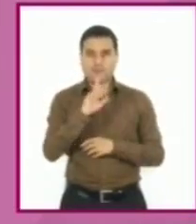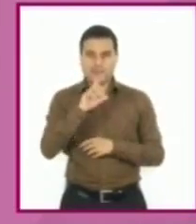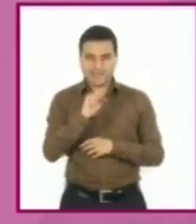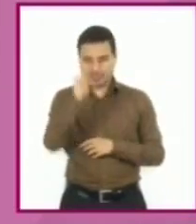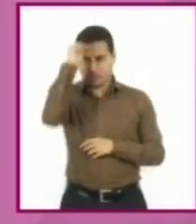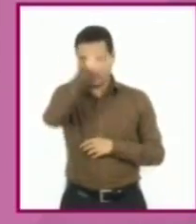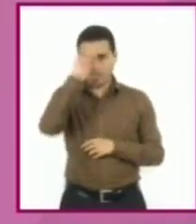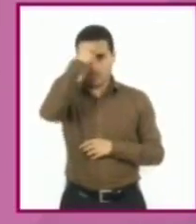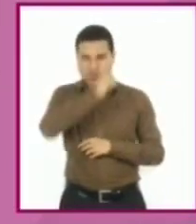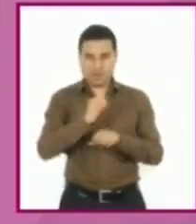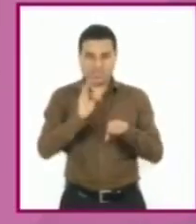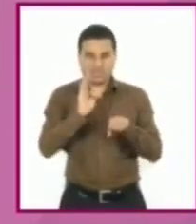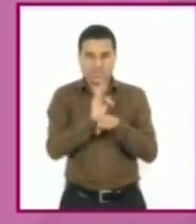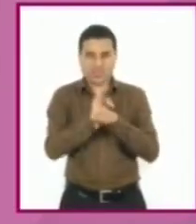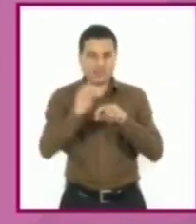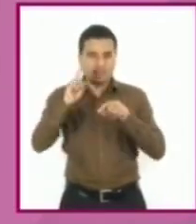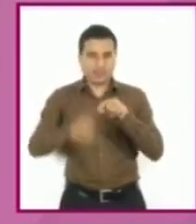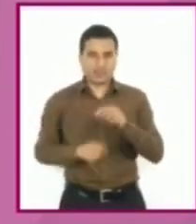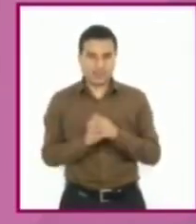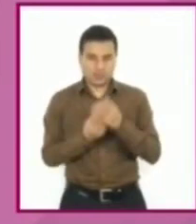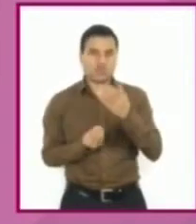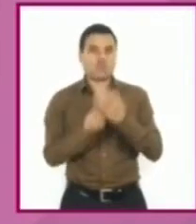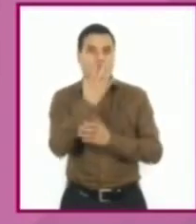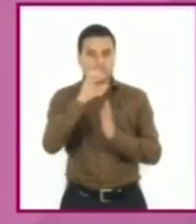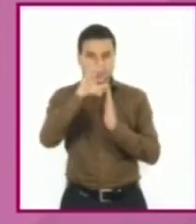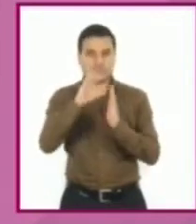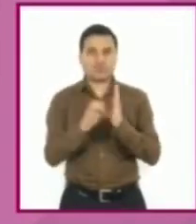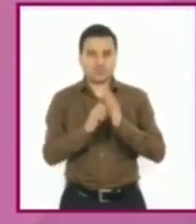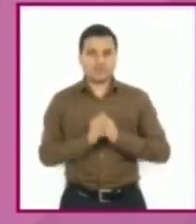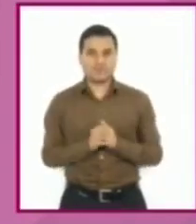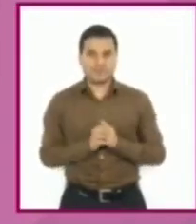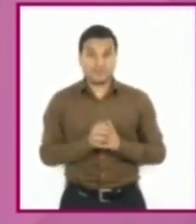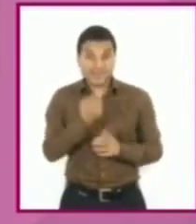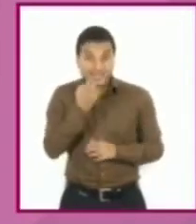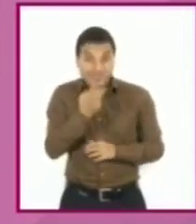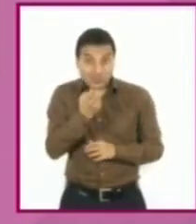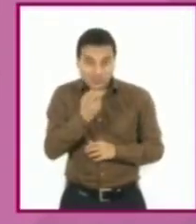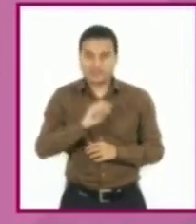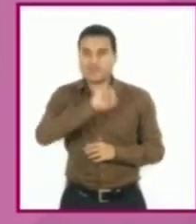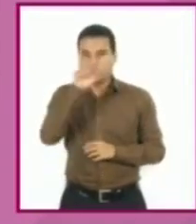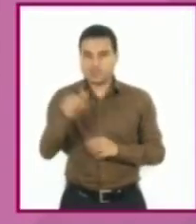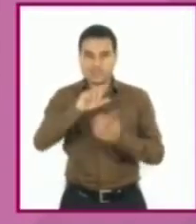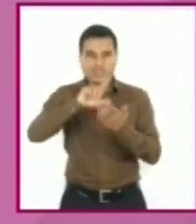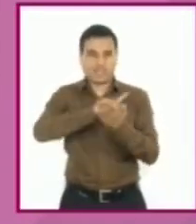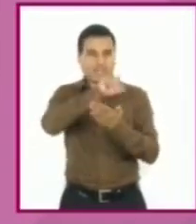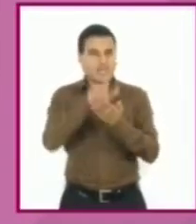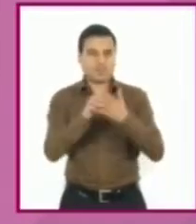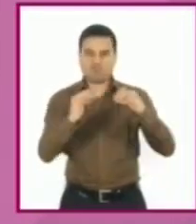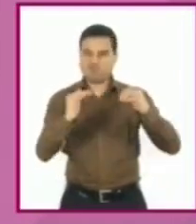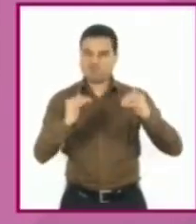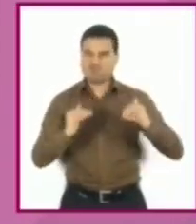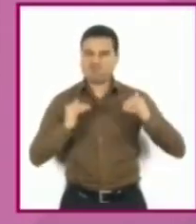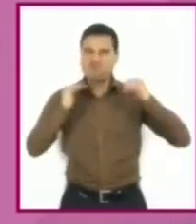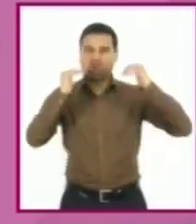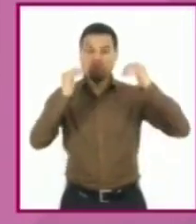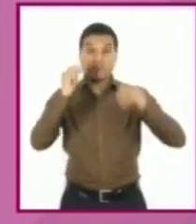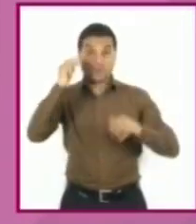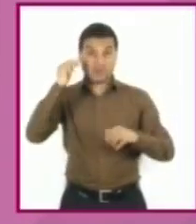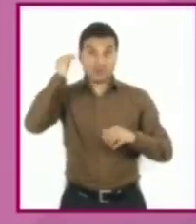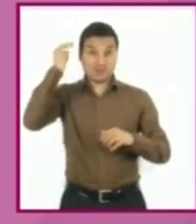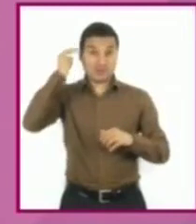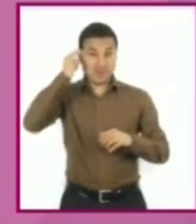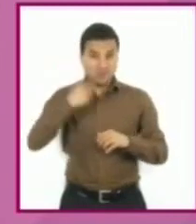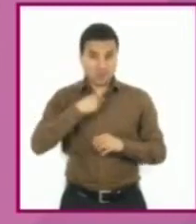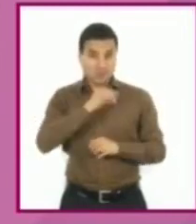instituyó la monarquía constitucionalista. Gracias a esto, la ley quedaba por encima de los monarcas, que ya